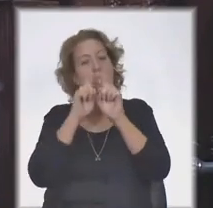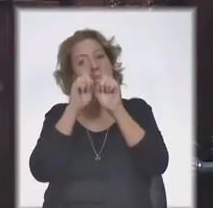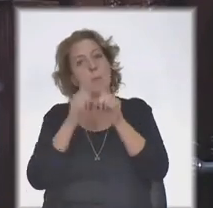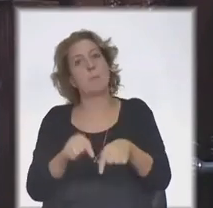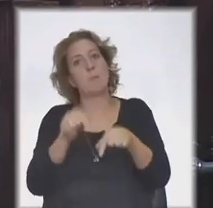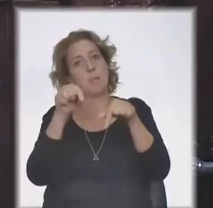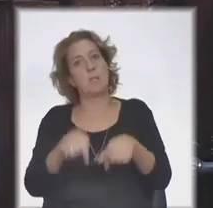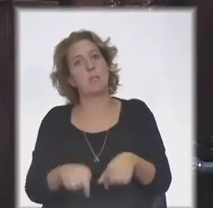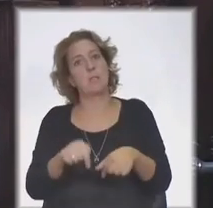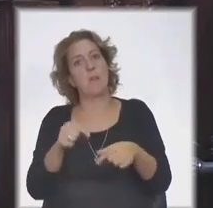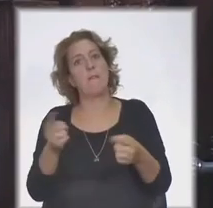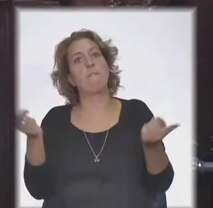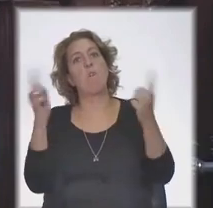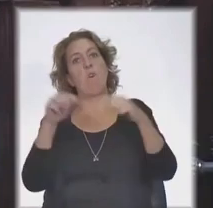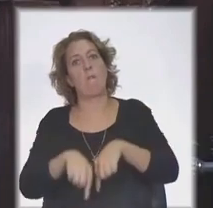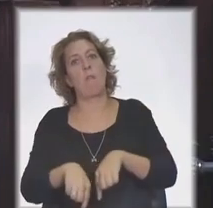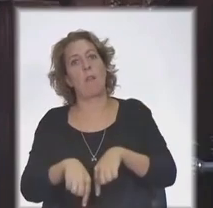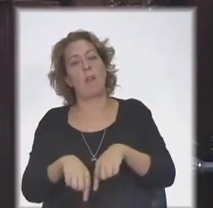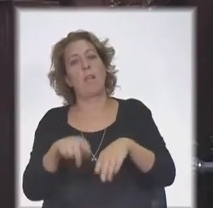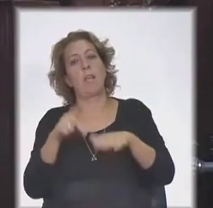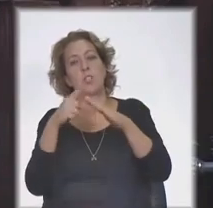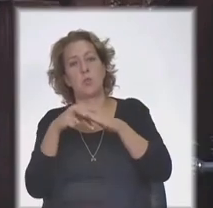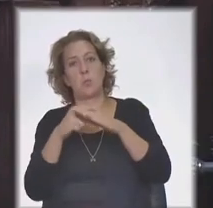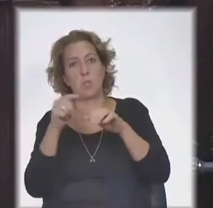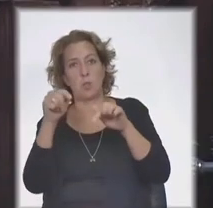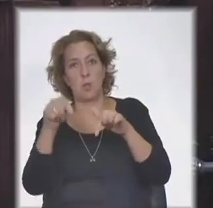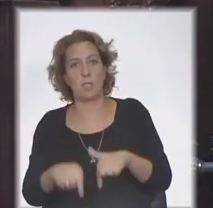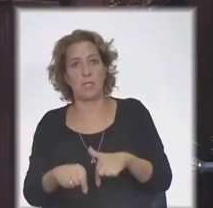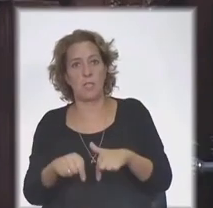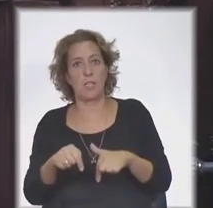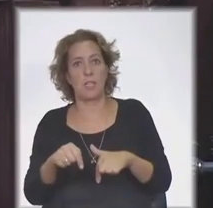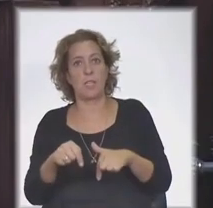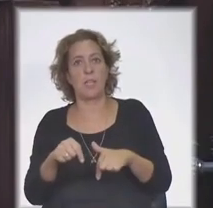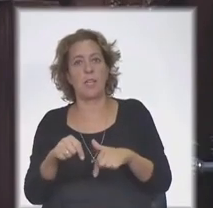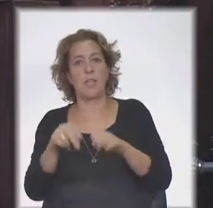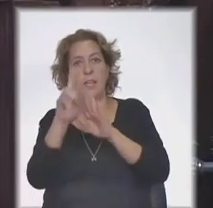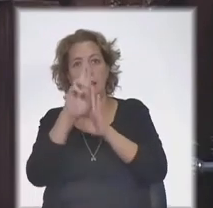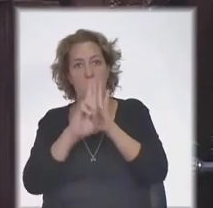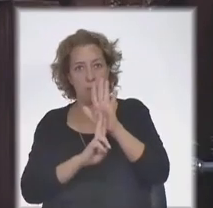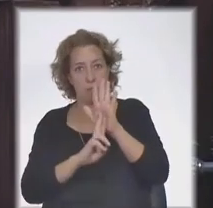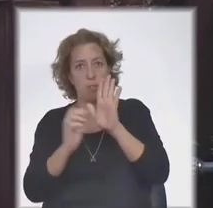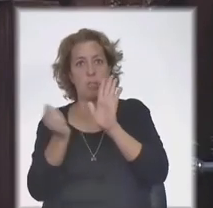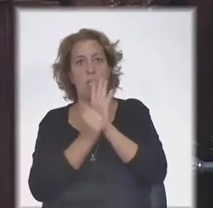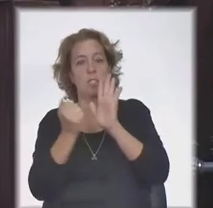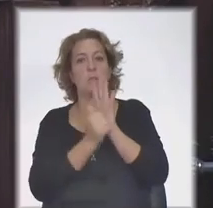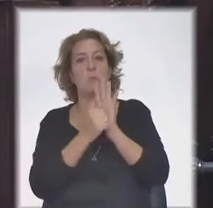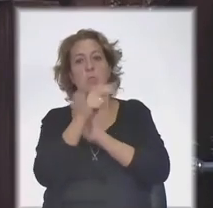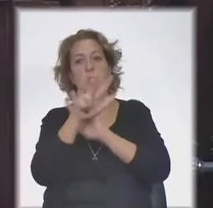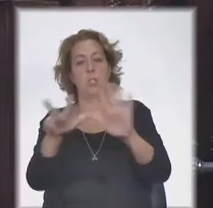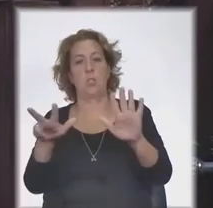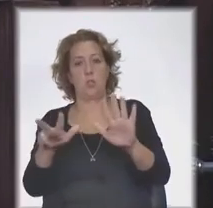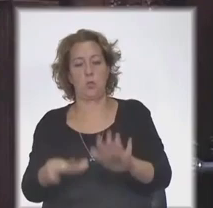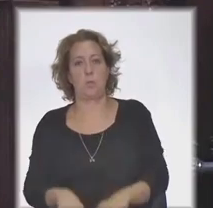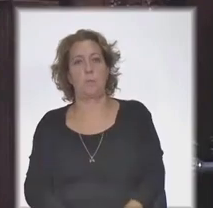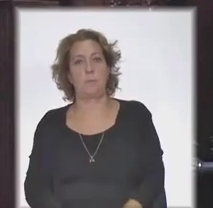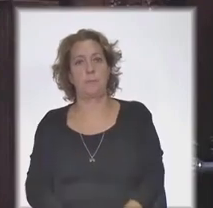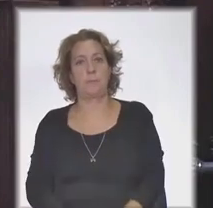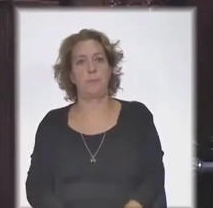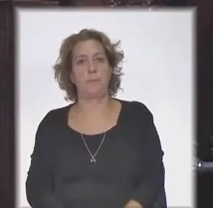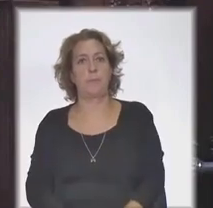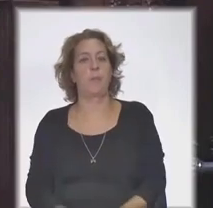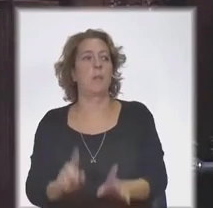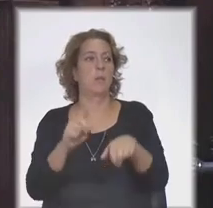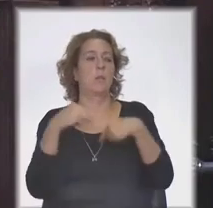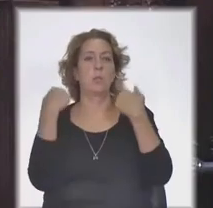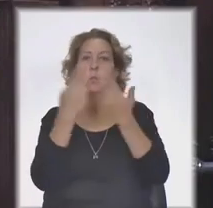hoy, que es a volver a instaurar este instrumento, que es el instrumento de la reglamentación del artículo 38.